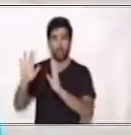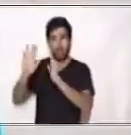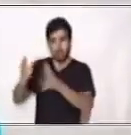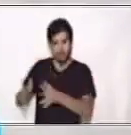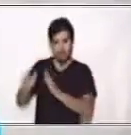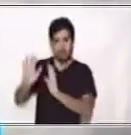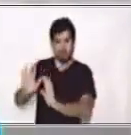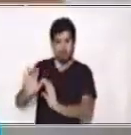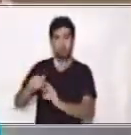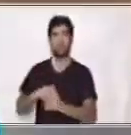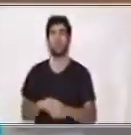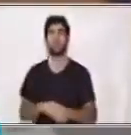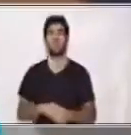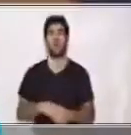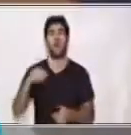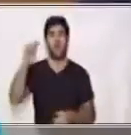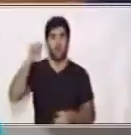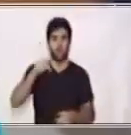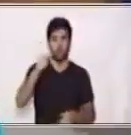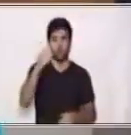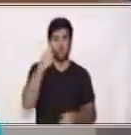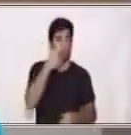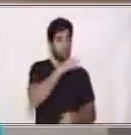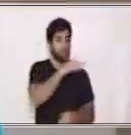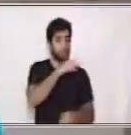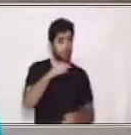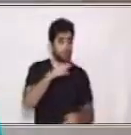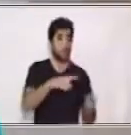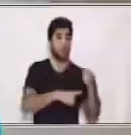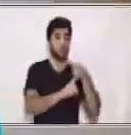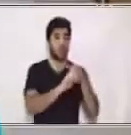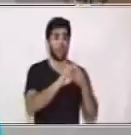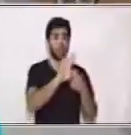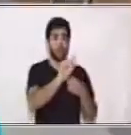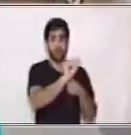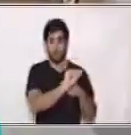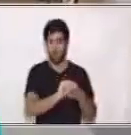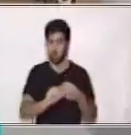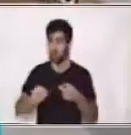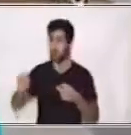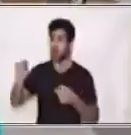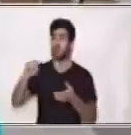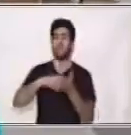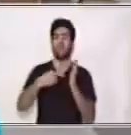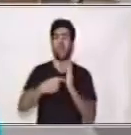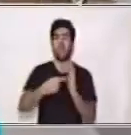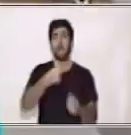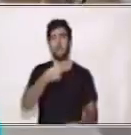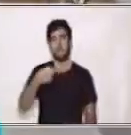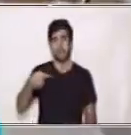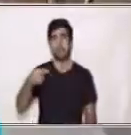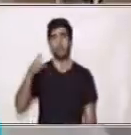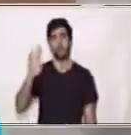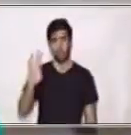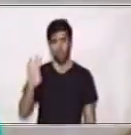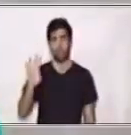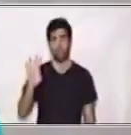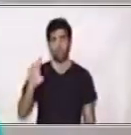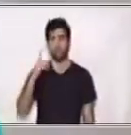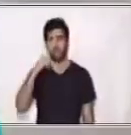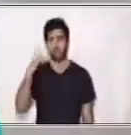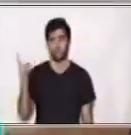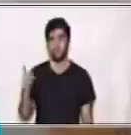signo. Ahora trasladamos ese más 4 hacia el otro lado como menos